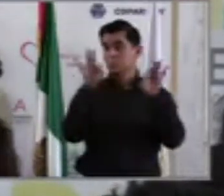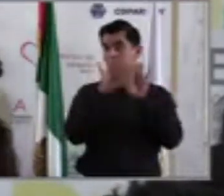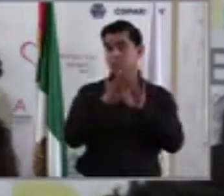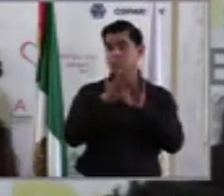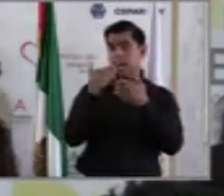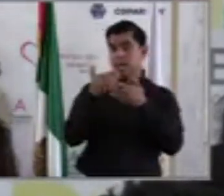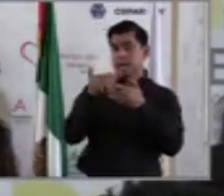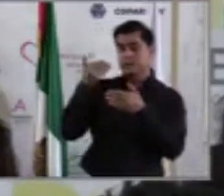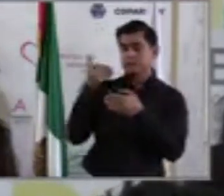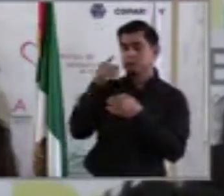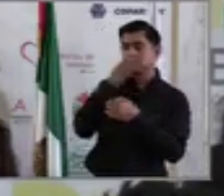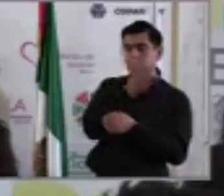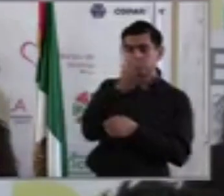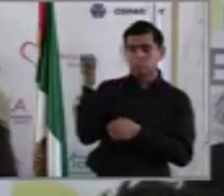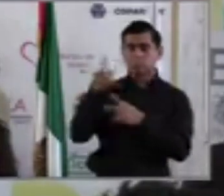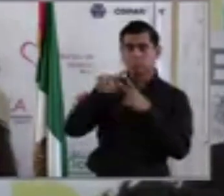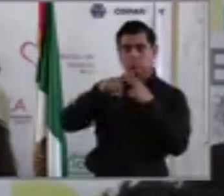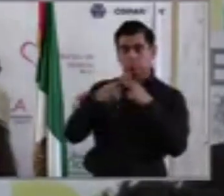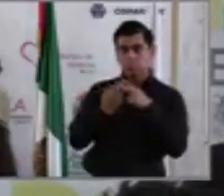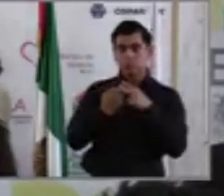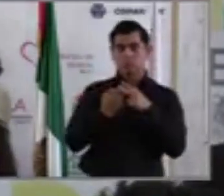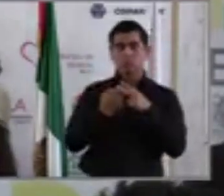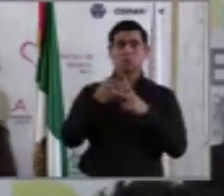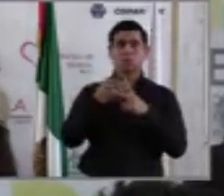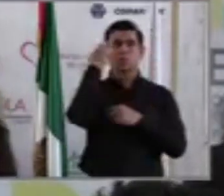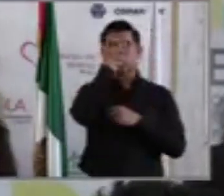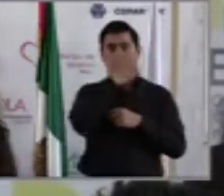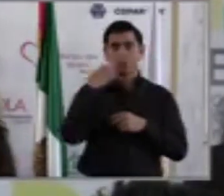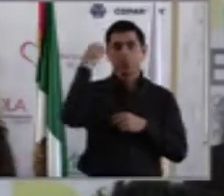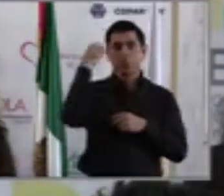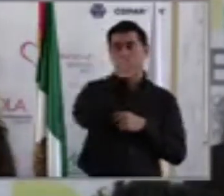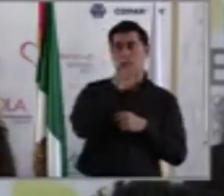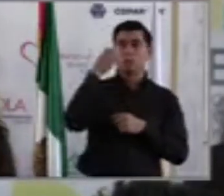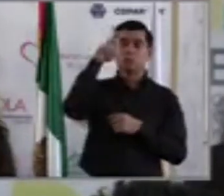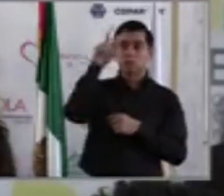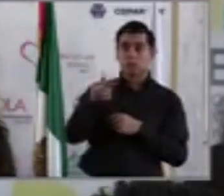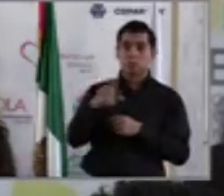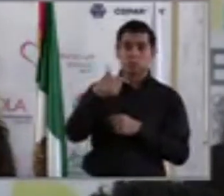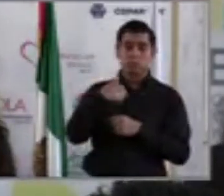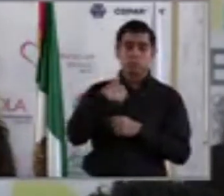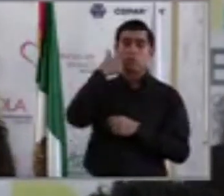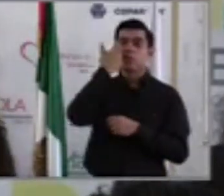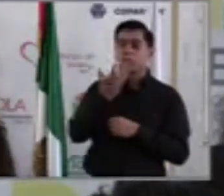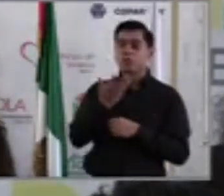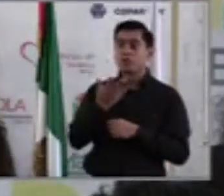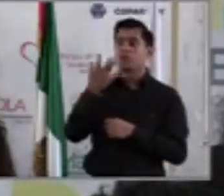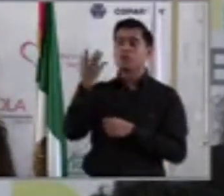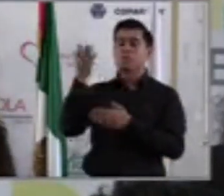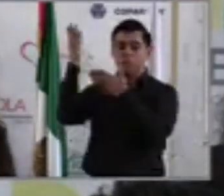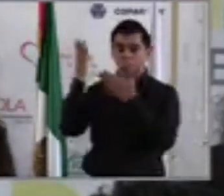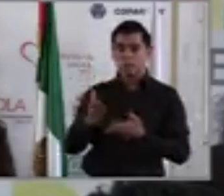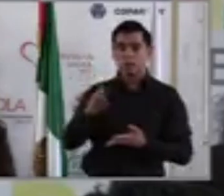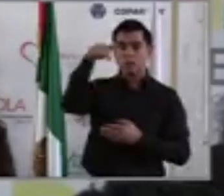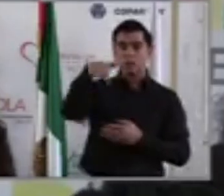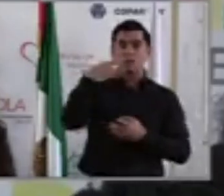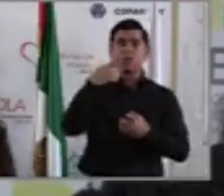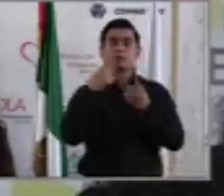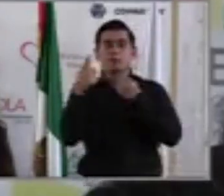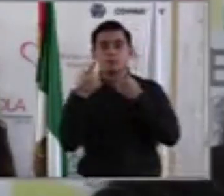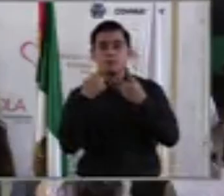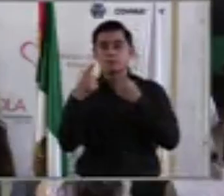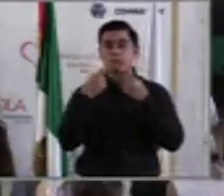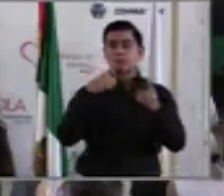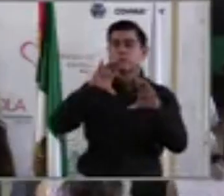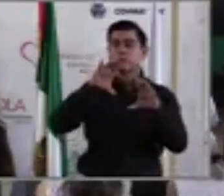ustedes inicien periodo de exámenes, estar aquí con ustedes. Es un compromiso. Quiero venir a dialogar con la universidad. Quiero venir a dialogar con